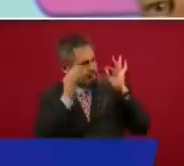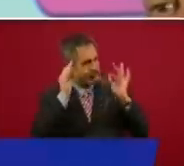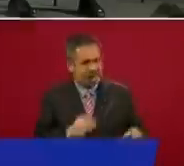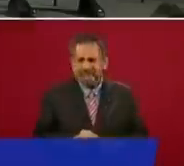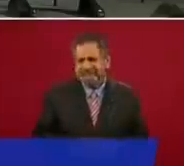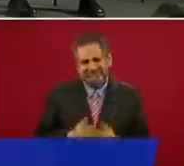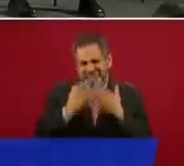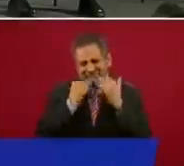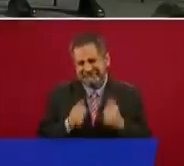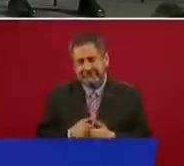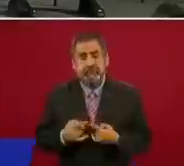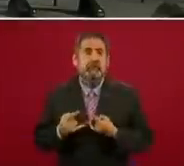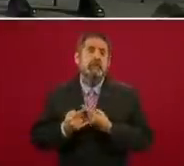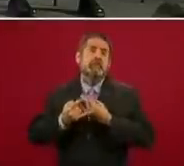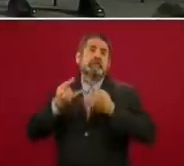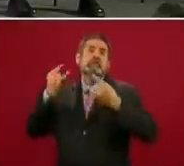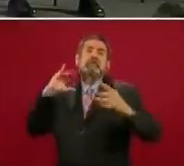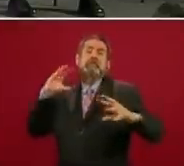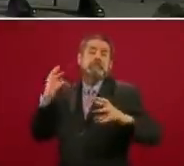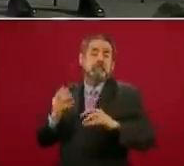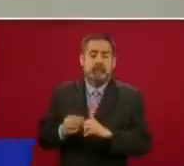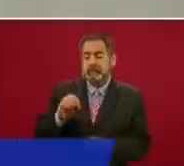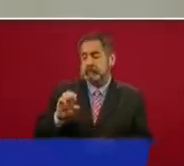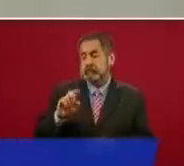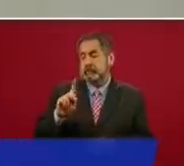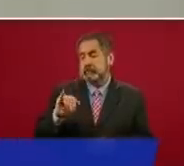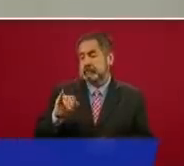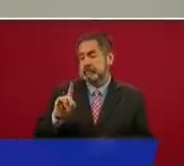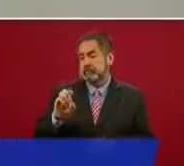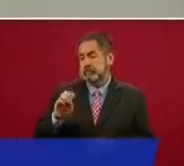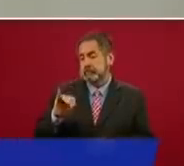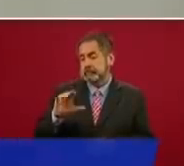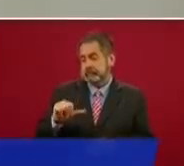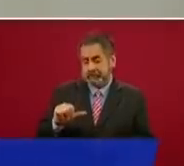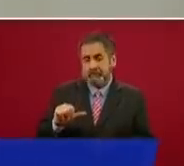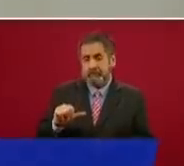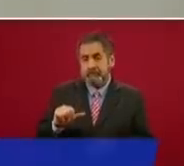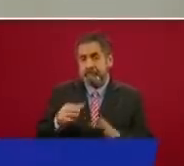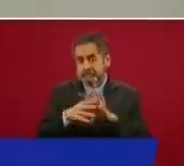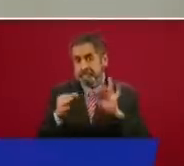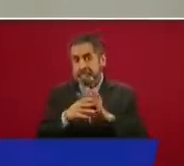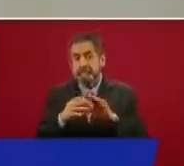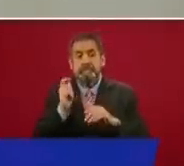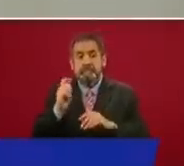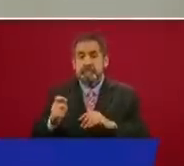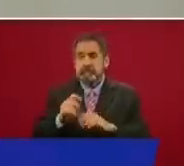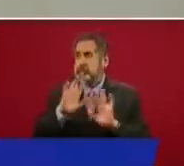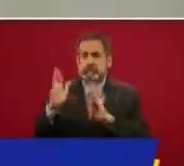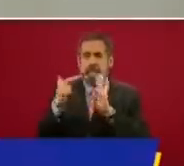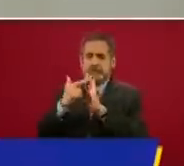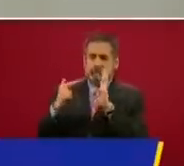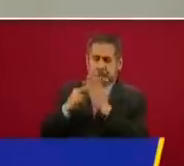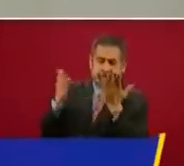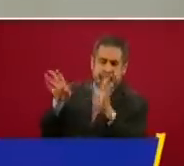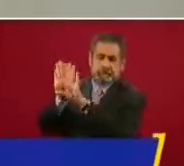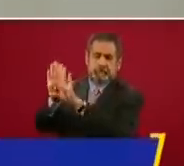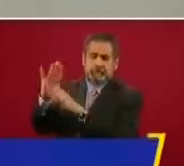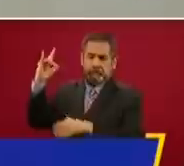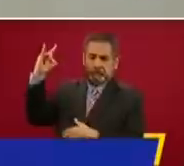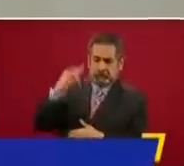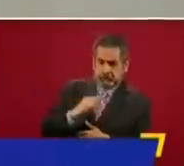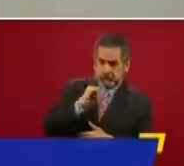afecta también, aunque suene raro, bueno, no sé qué tan raro pueda sonar para la población, pero afecta también el sistema